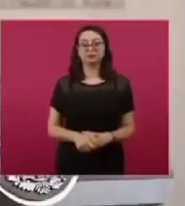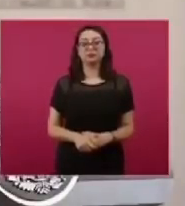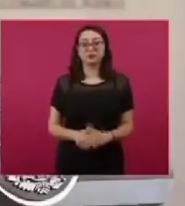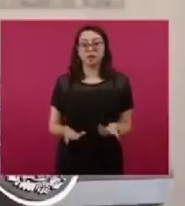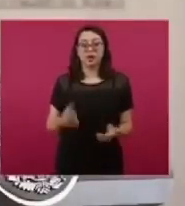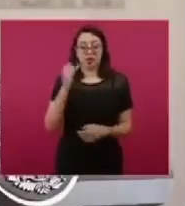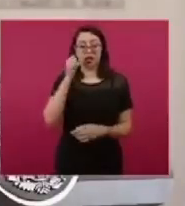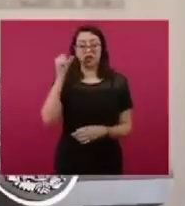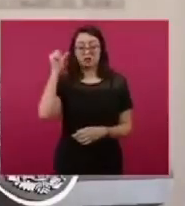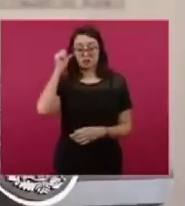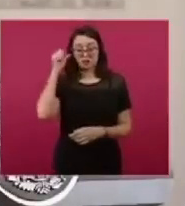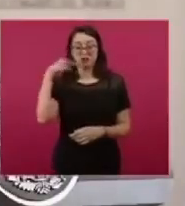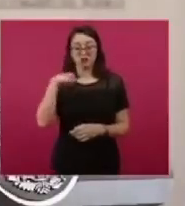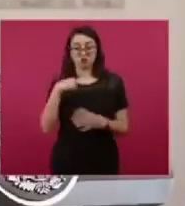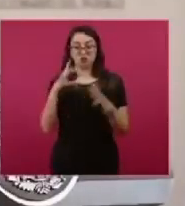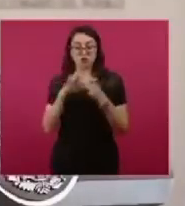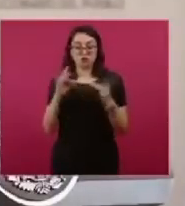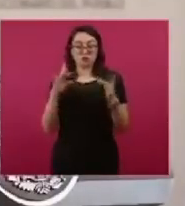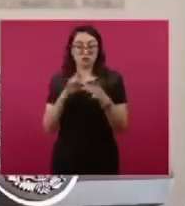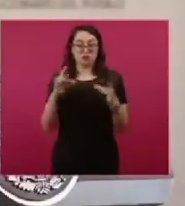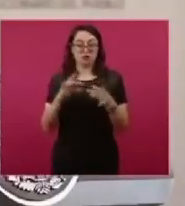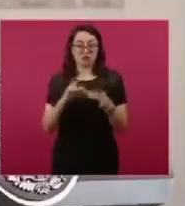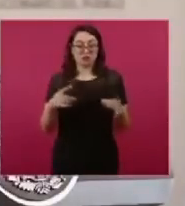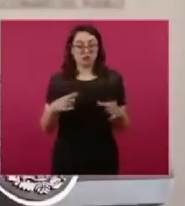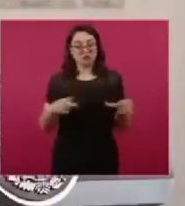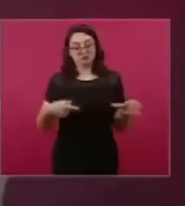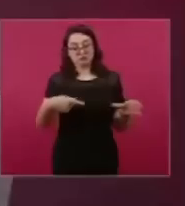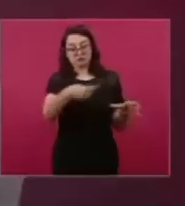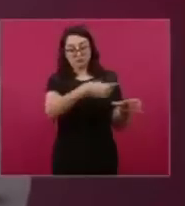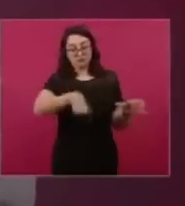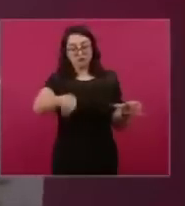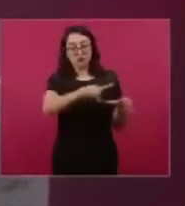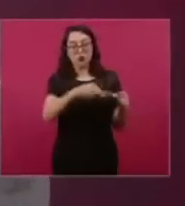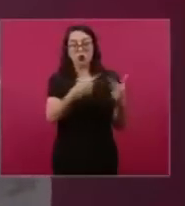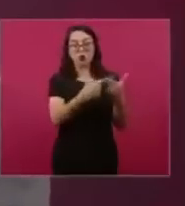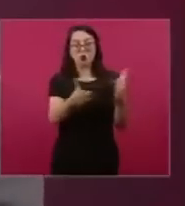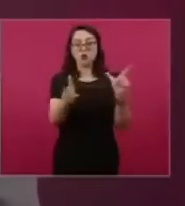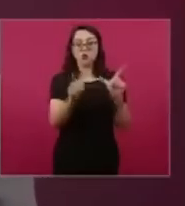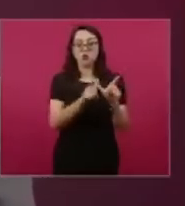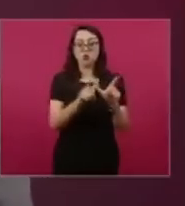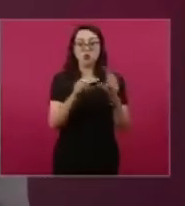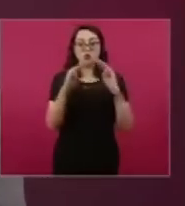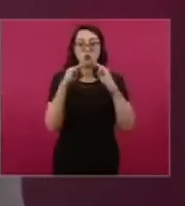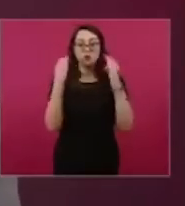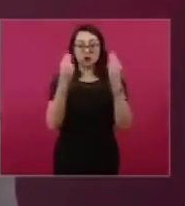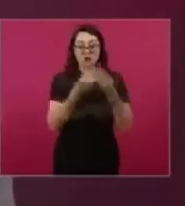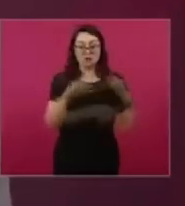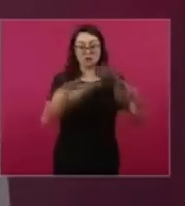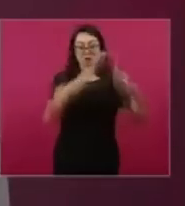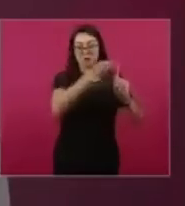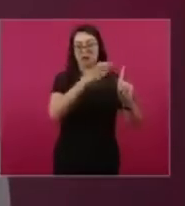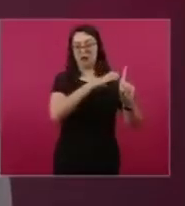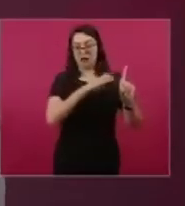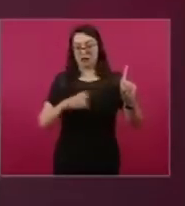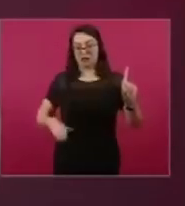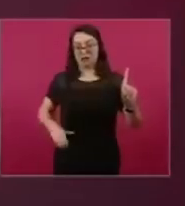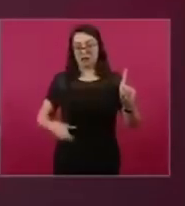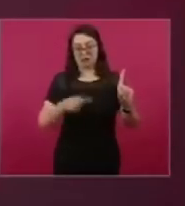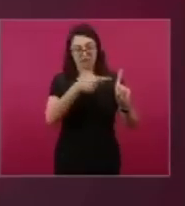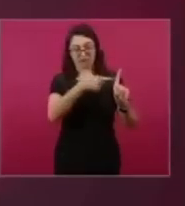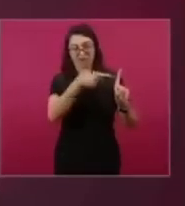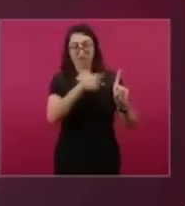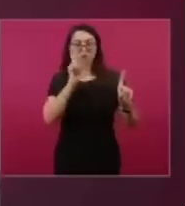ella es la candidata de la mafia del poder para